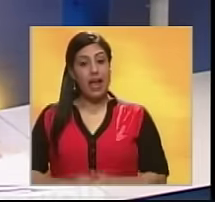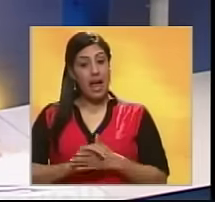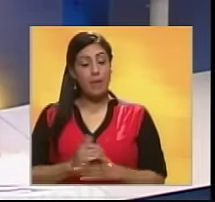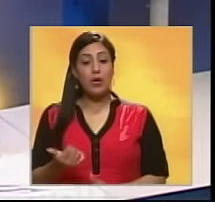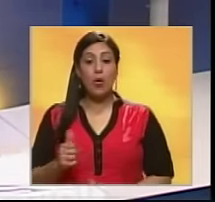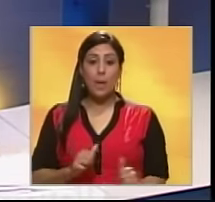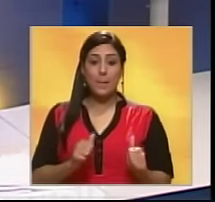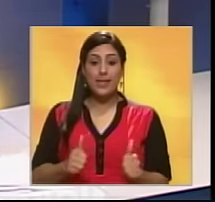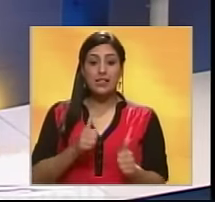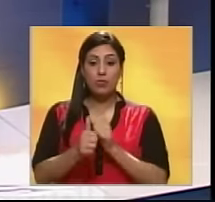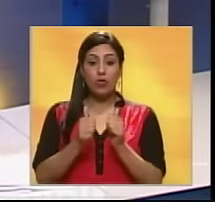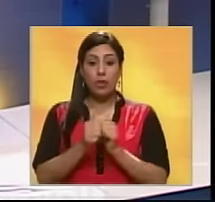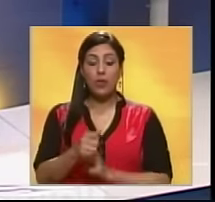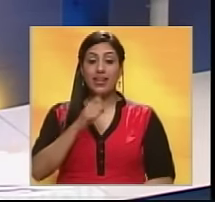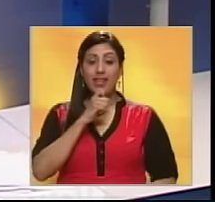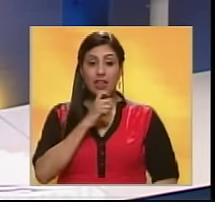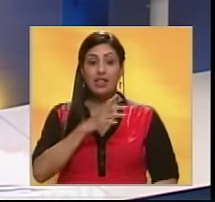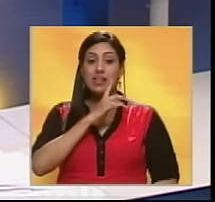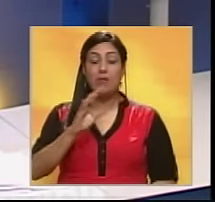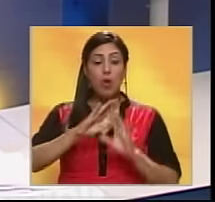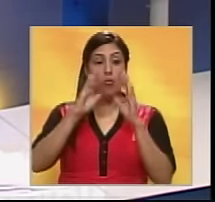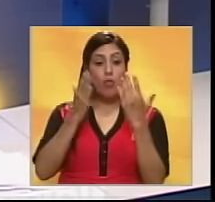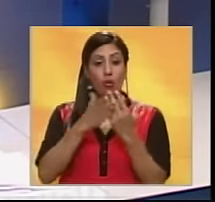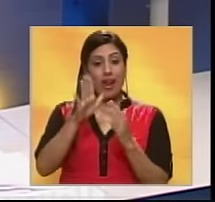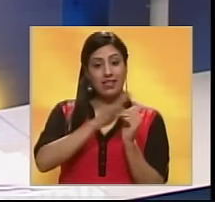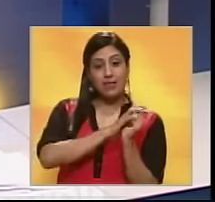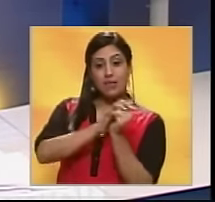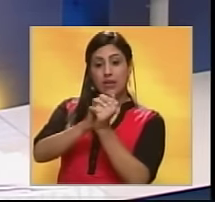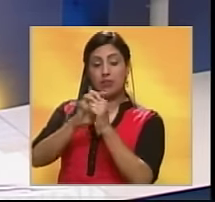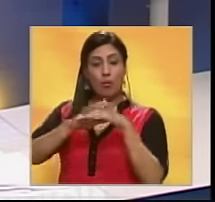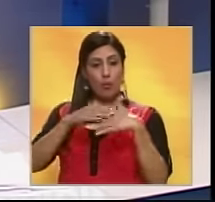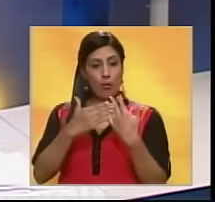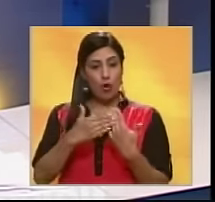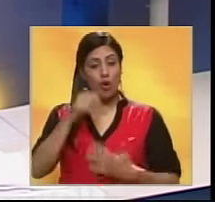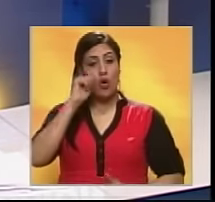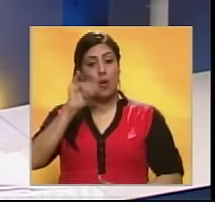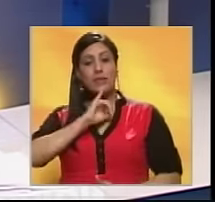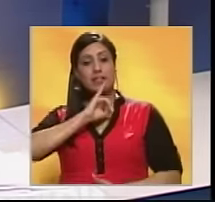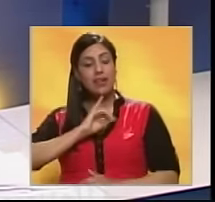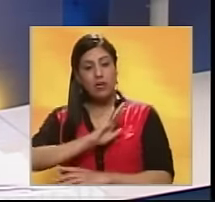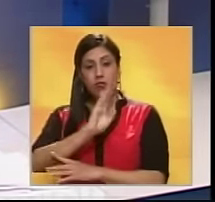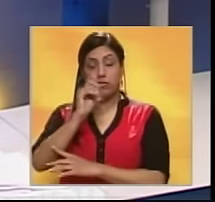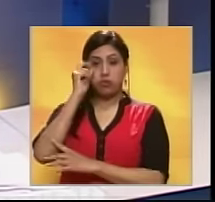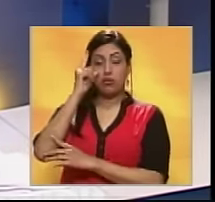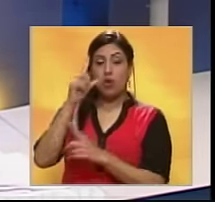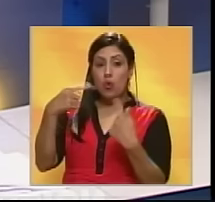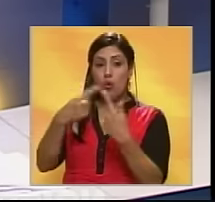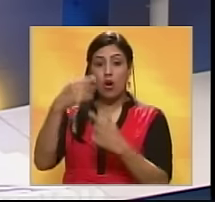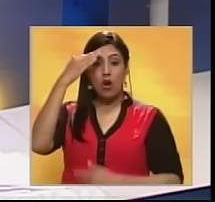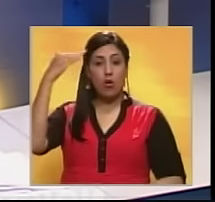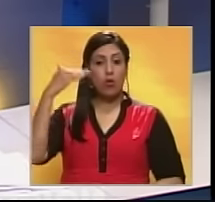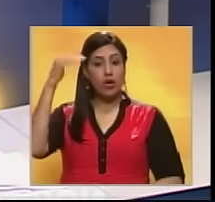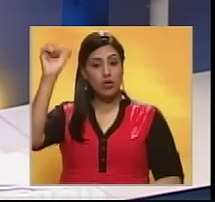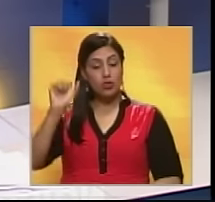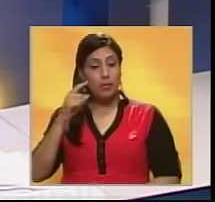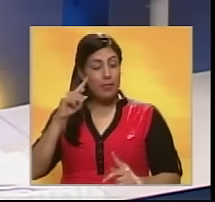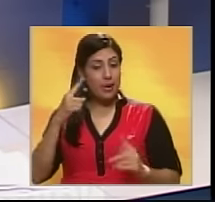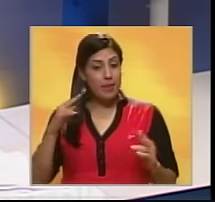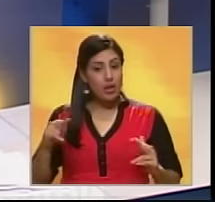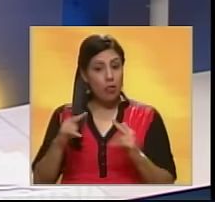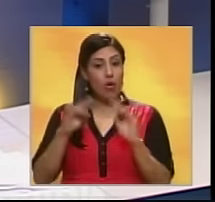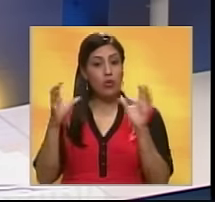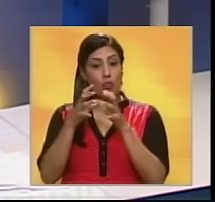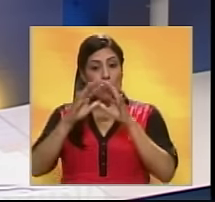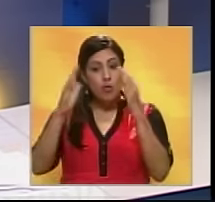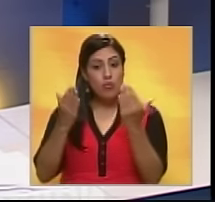Amigos, iniciamos los deportes con el Clásico Mundial de Béisbol porque Israel sorprendió al local Corea del Sur en el primer encuentro del